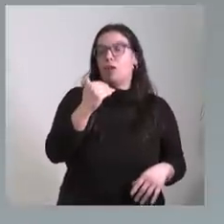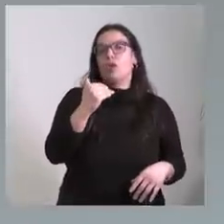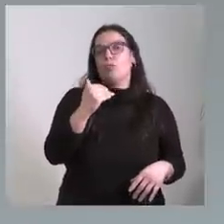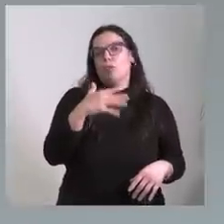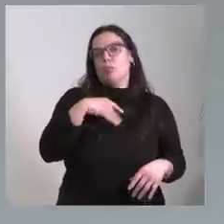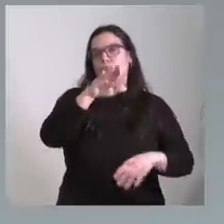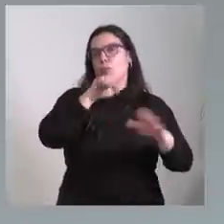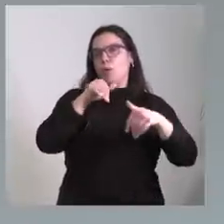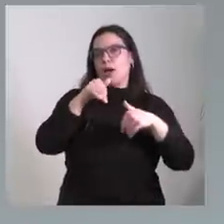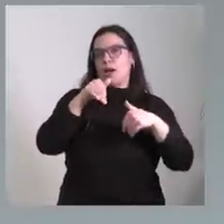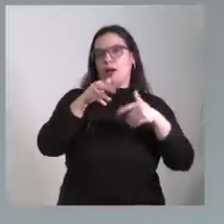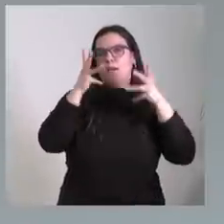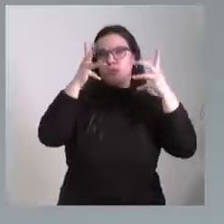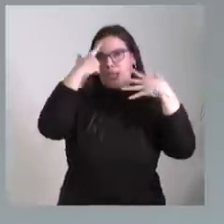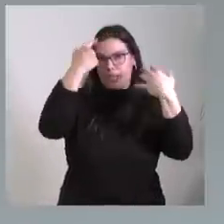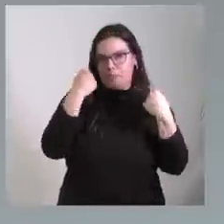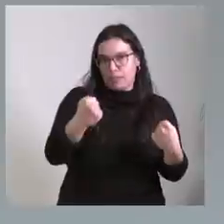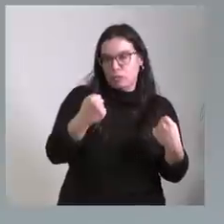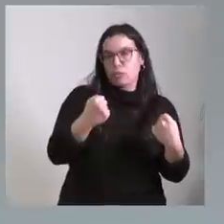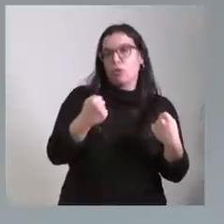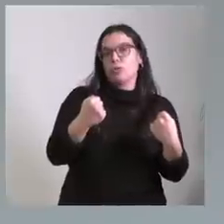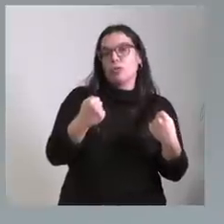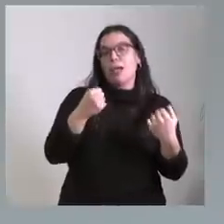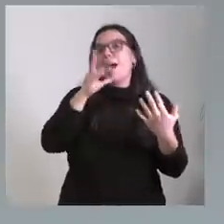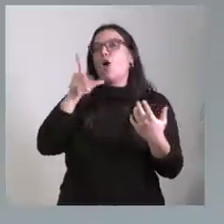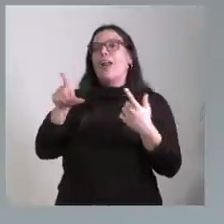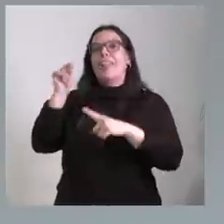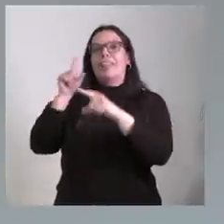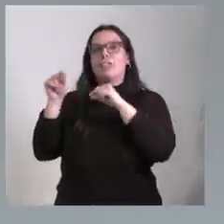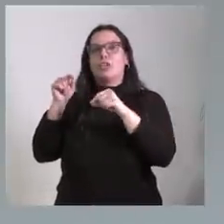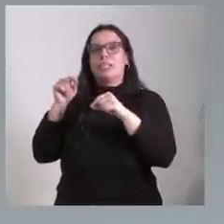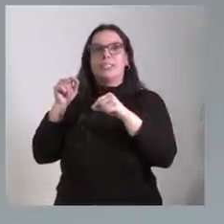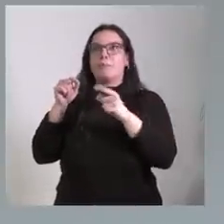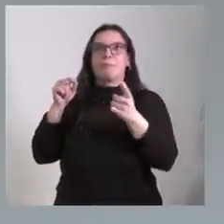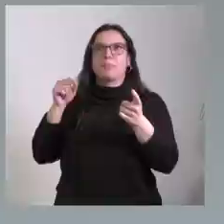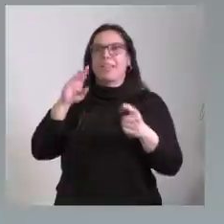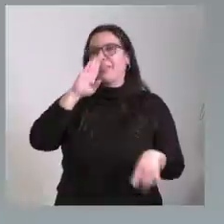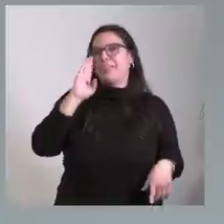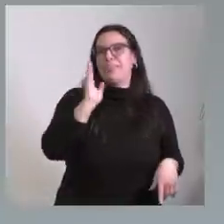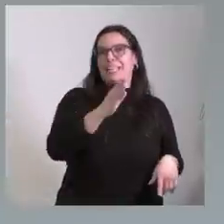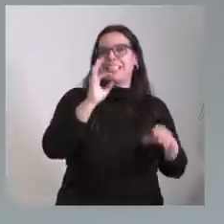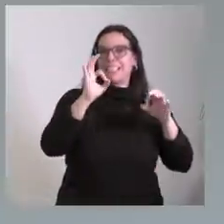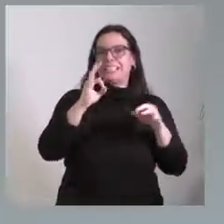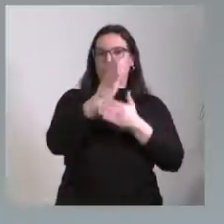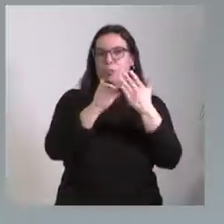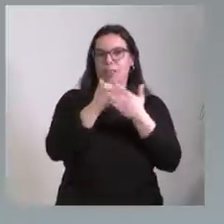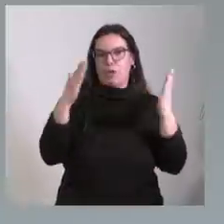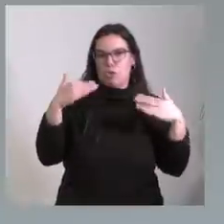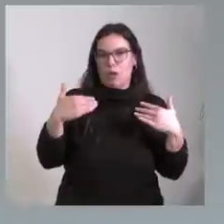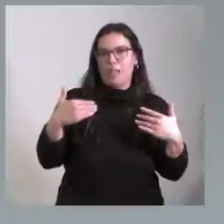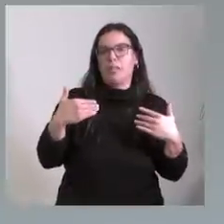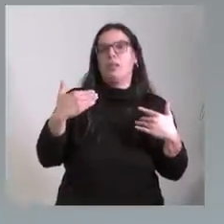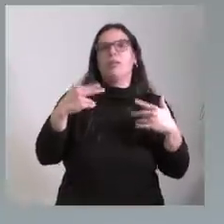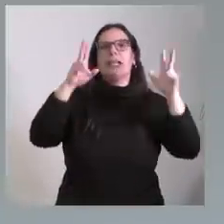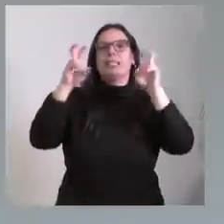de salud las que sean tomado no están teniendo la incidencia directa básicamente de forma concreta sobre nuestra comunidad tiene que ver sobre